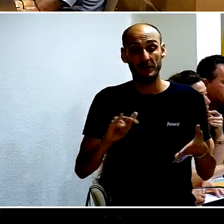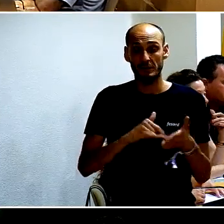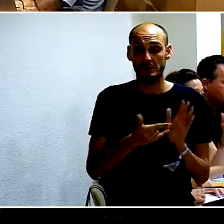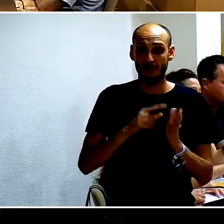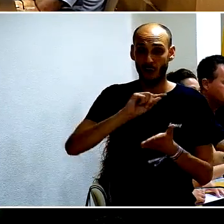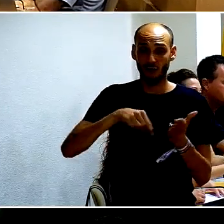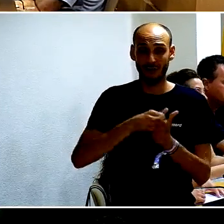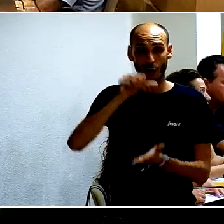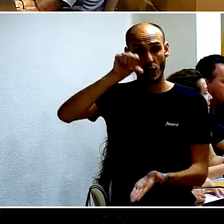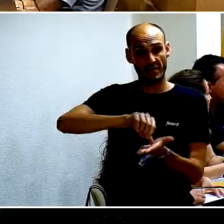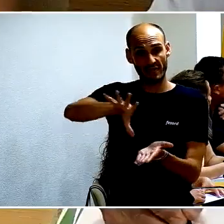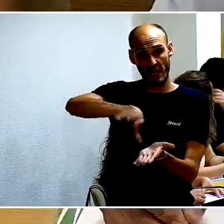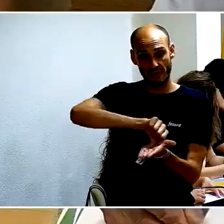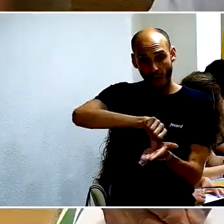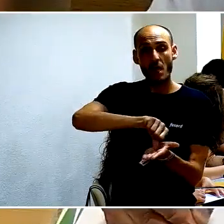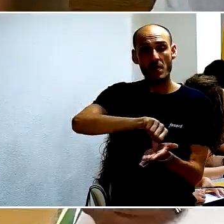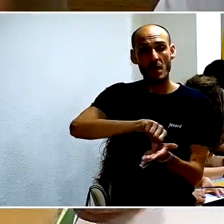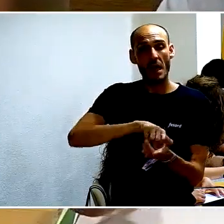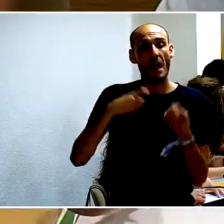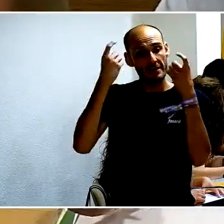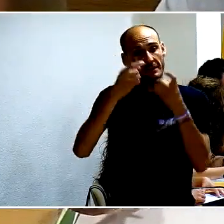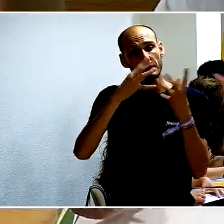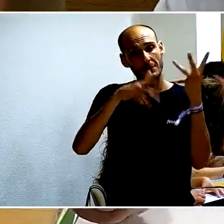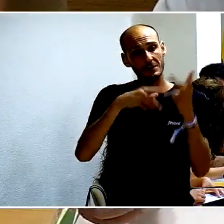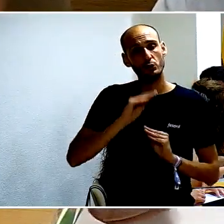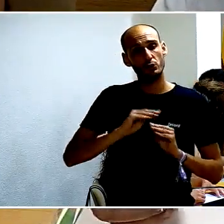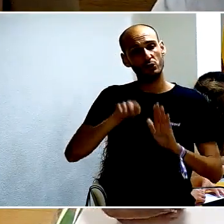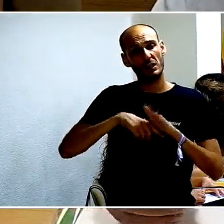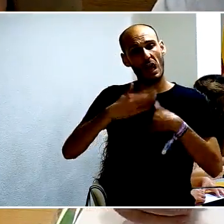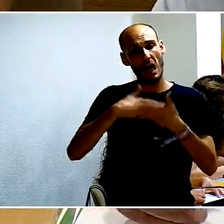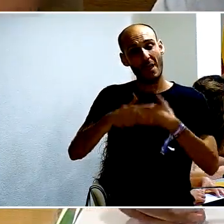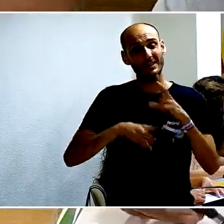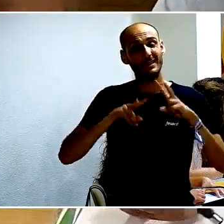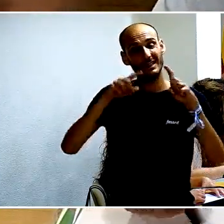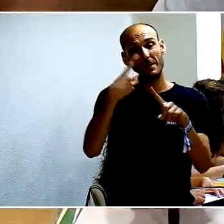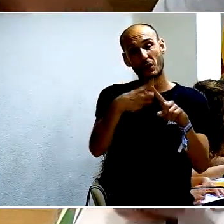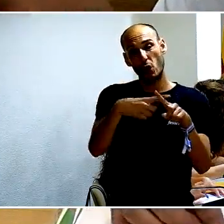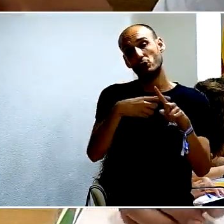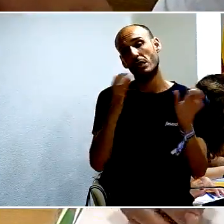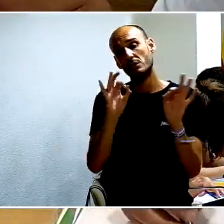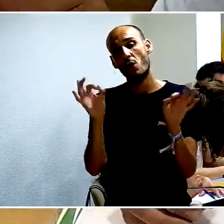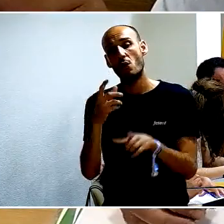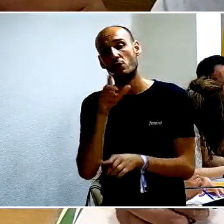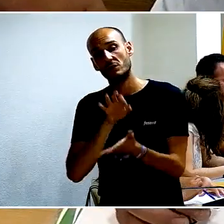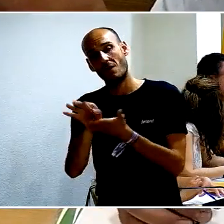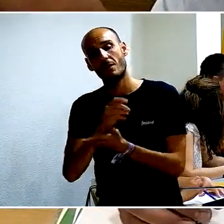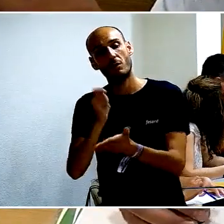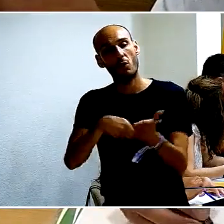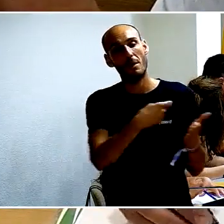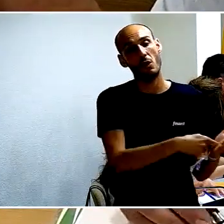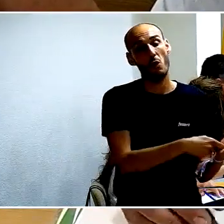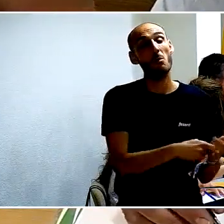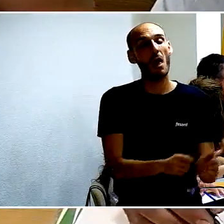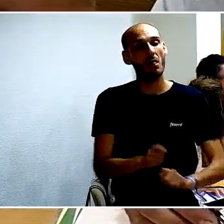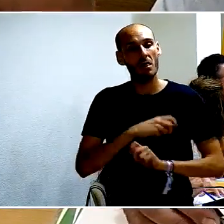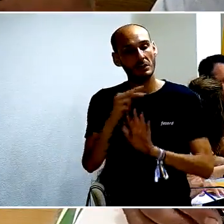centralizada pretende simplificar la tramitación administrativa en la adquisición de bienes y servicios, potenciando la transparencia y la seguridad